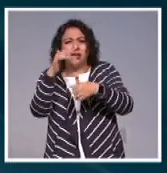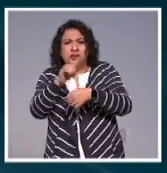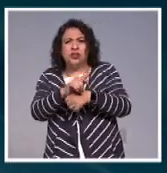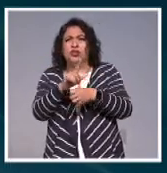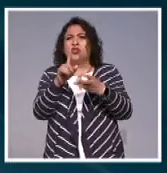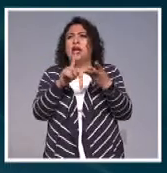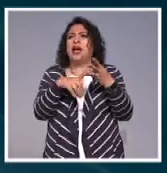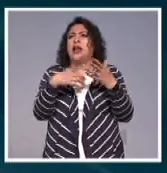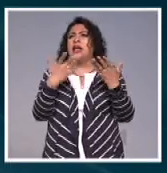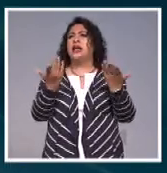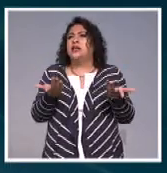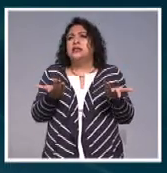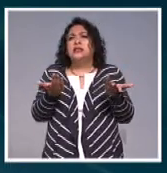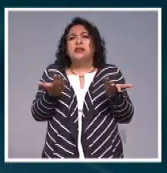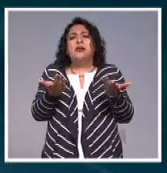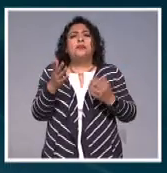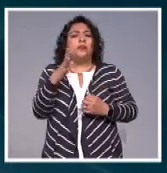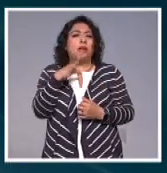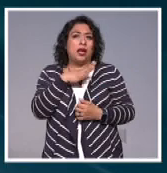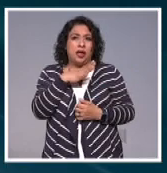sociales.